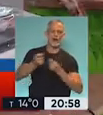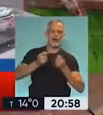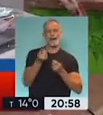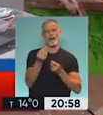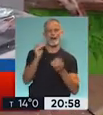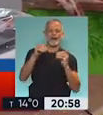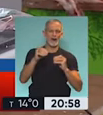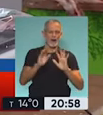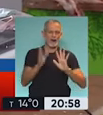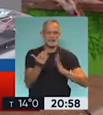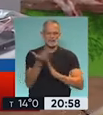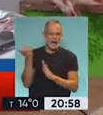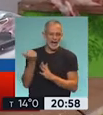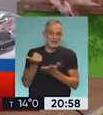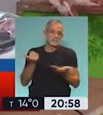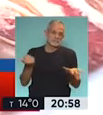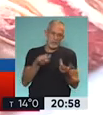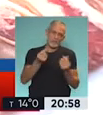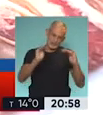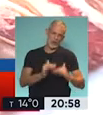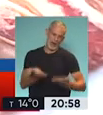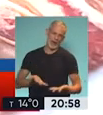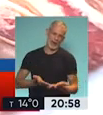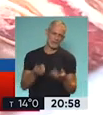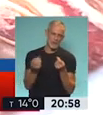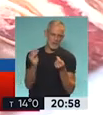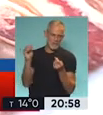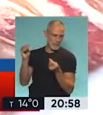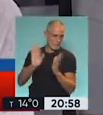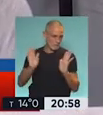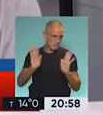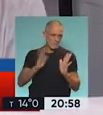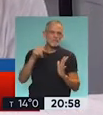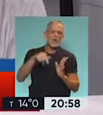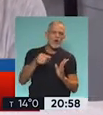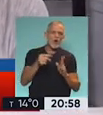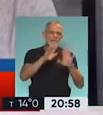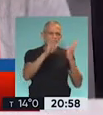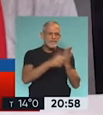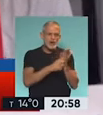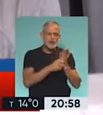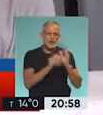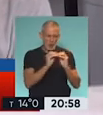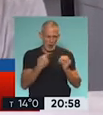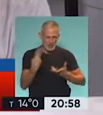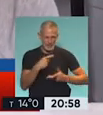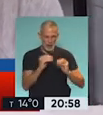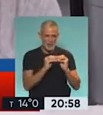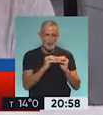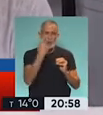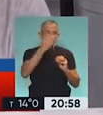medio y tan concentrada, ¿sí? Tan concentrada a su vez. es muy difícil